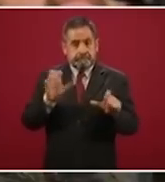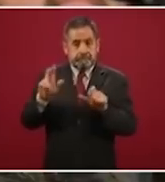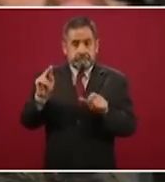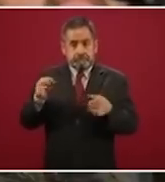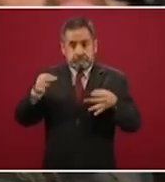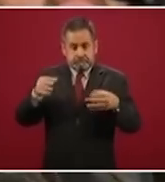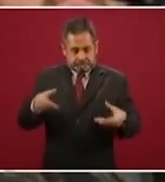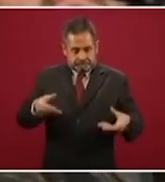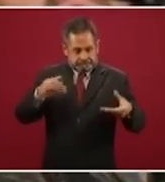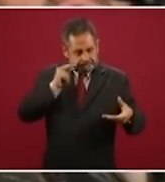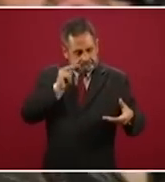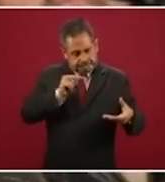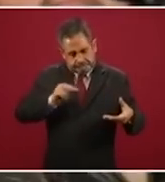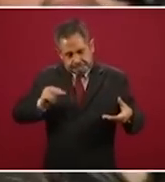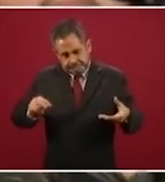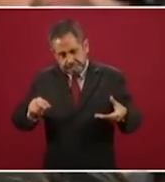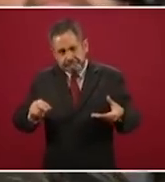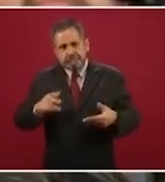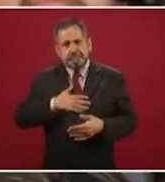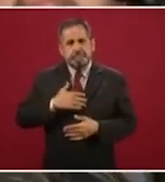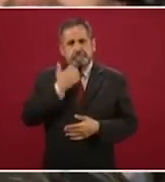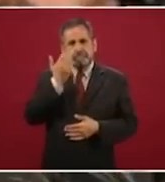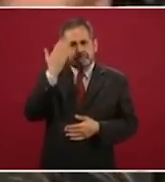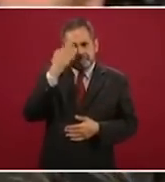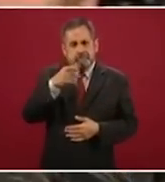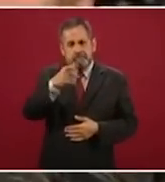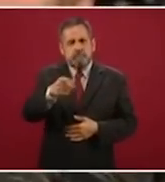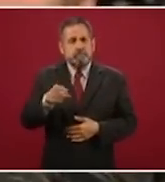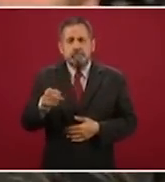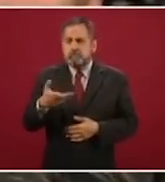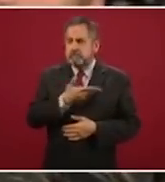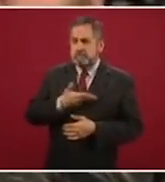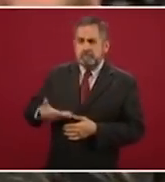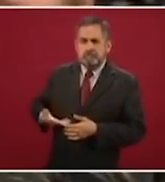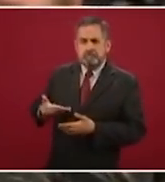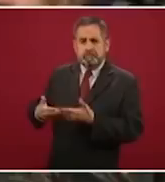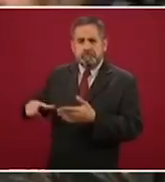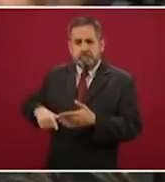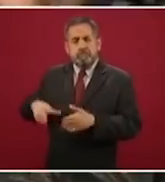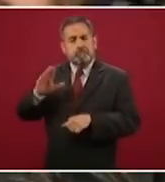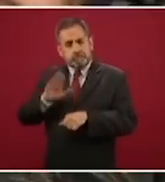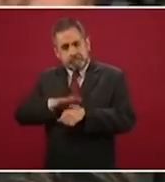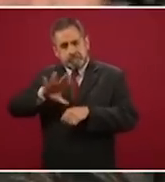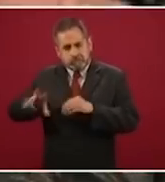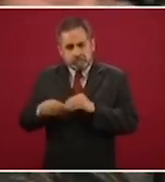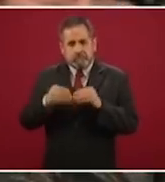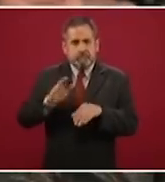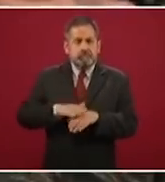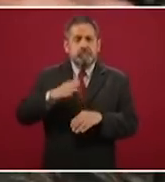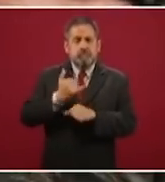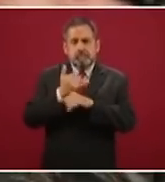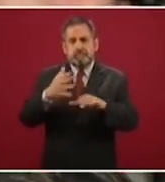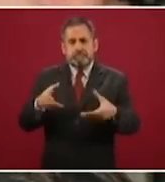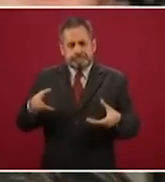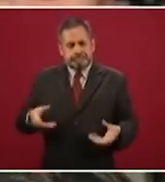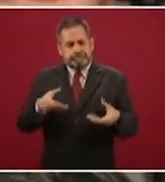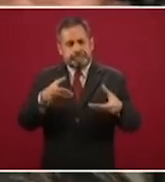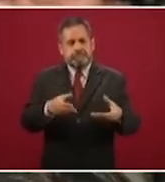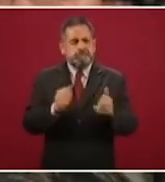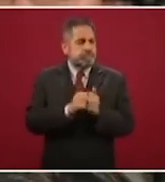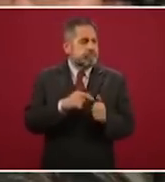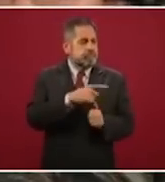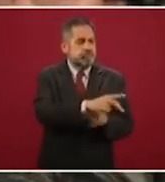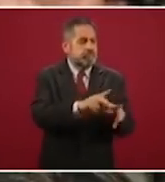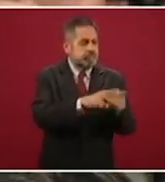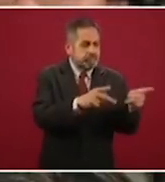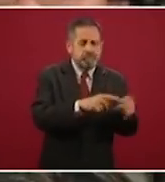páginas. Sobre eso, me gustaría saber si la presidencia guarda más información respecto de esta relación